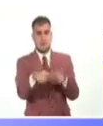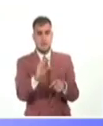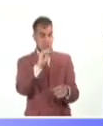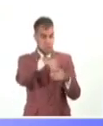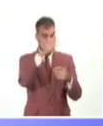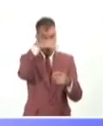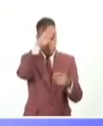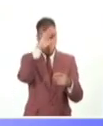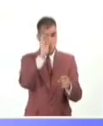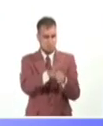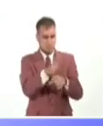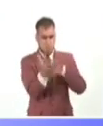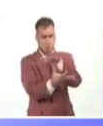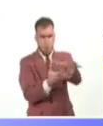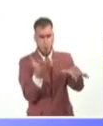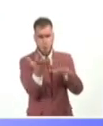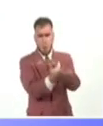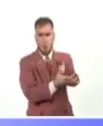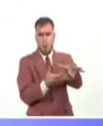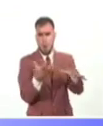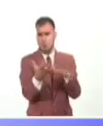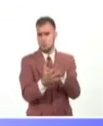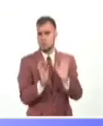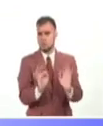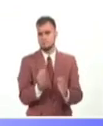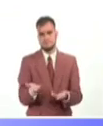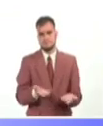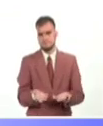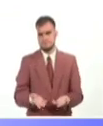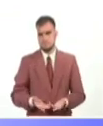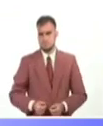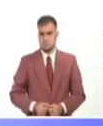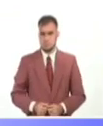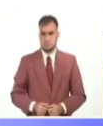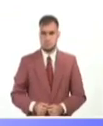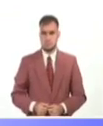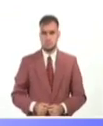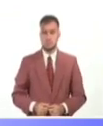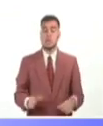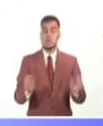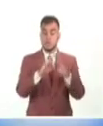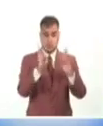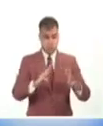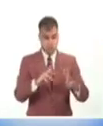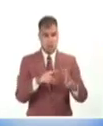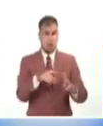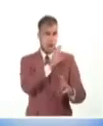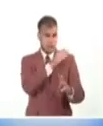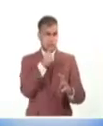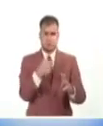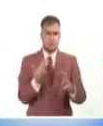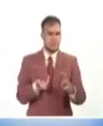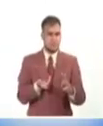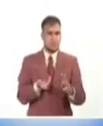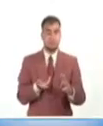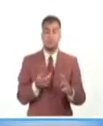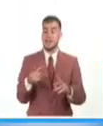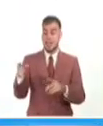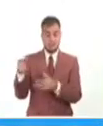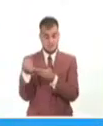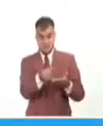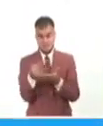en el intento así que de el cuento las informaciones y las calumnias